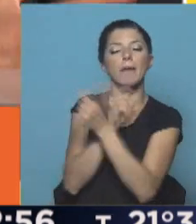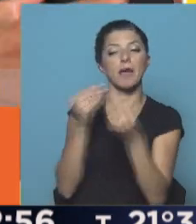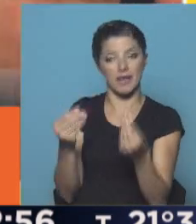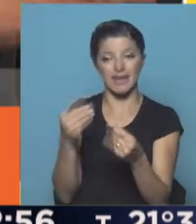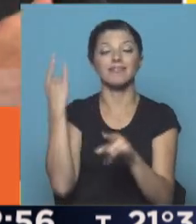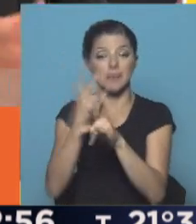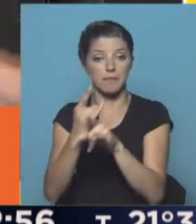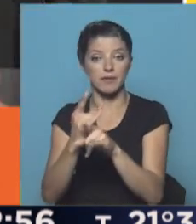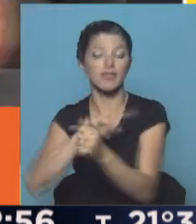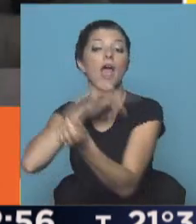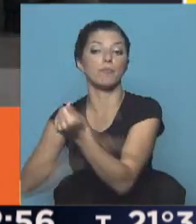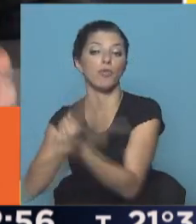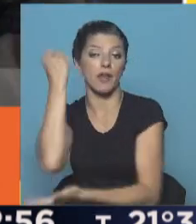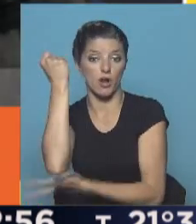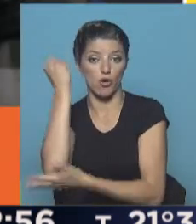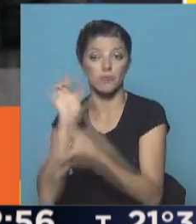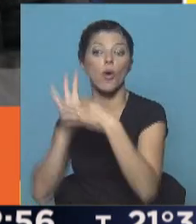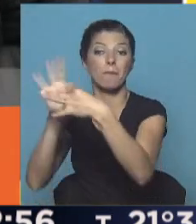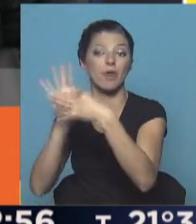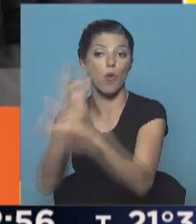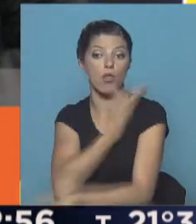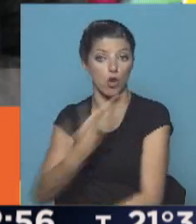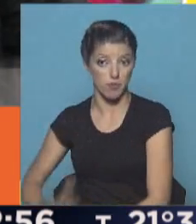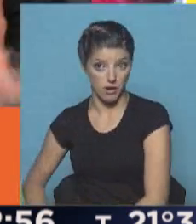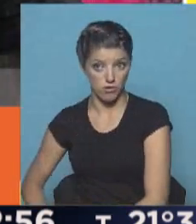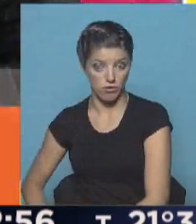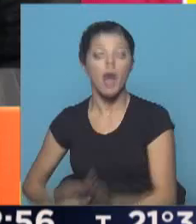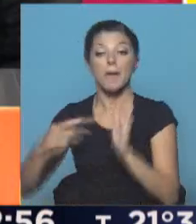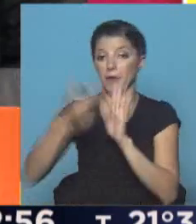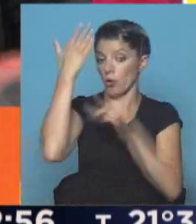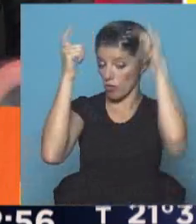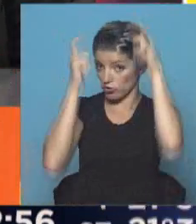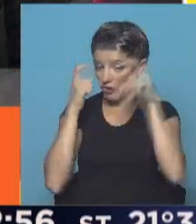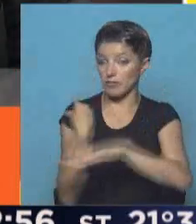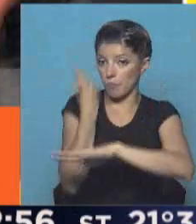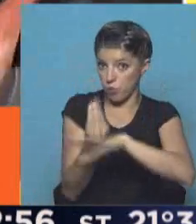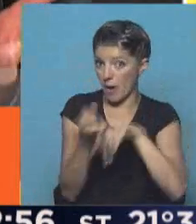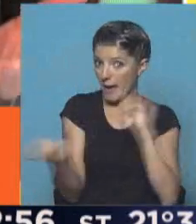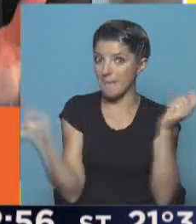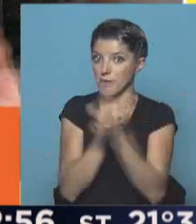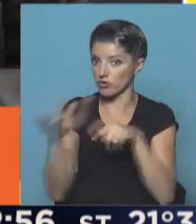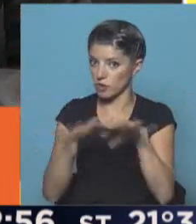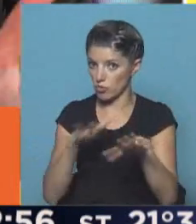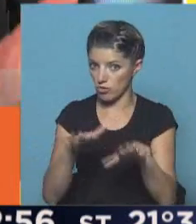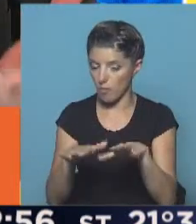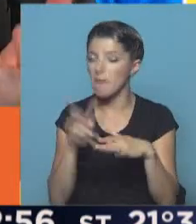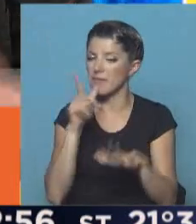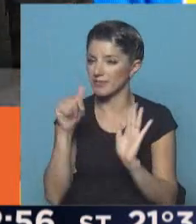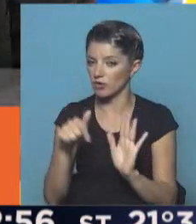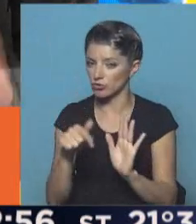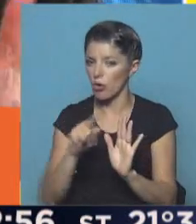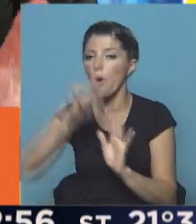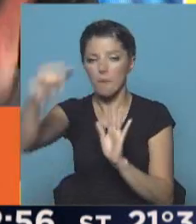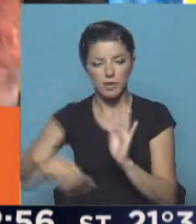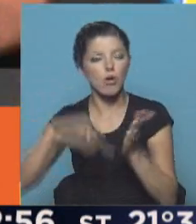poder económico en el gobierno y que ahora, a partir de Chávez, cambió de manos. Y esto me parece que es un poco la raíz de este conflicto,